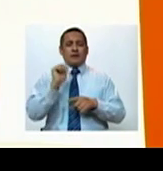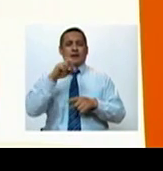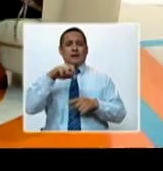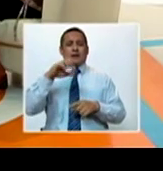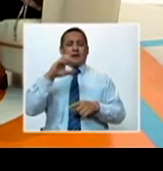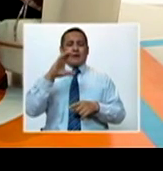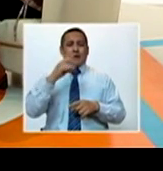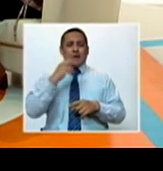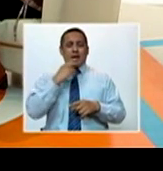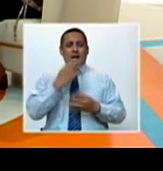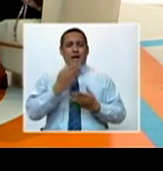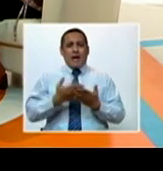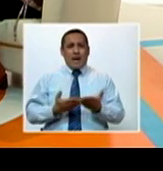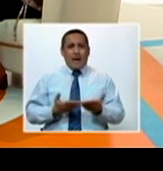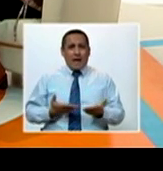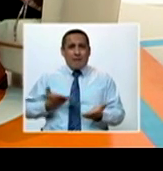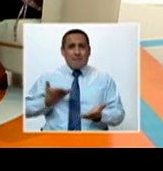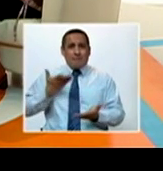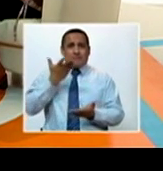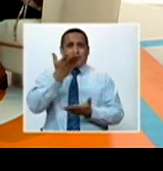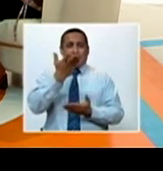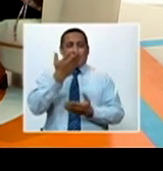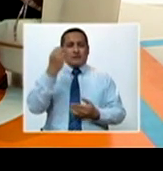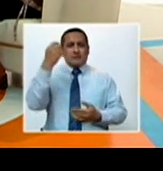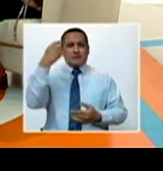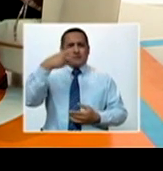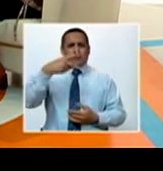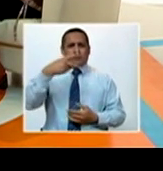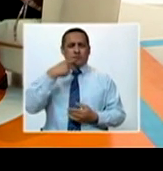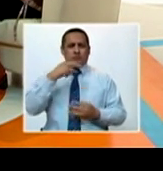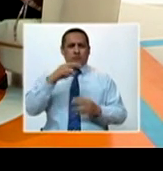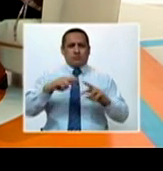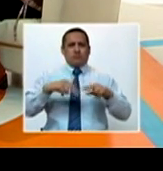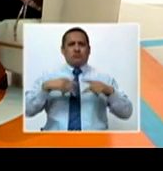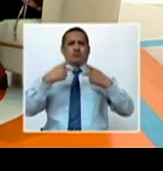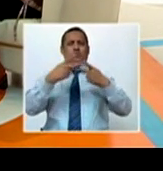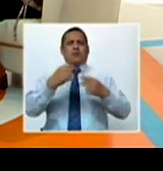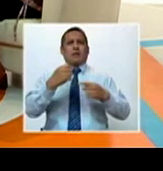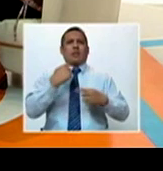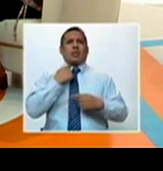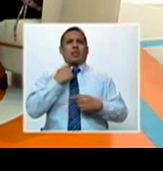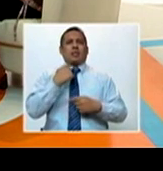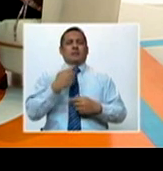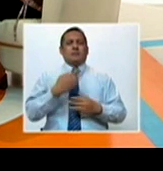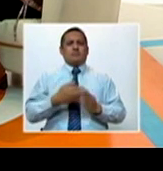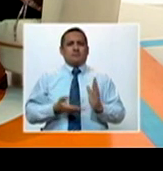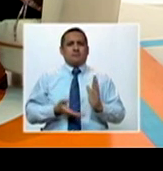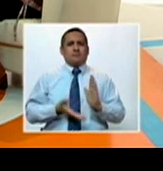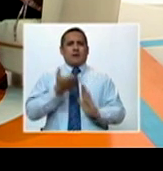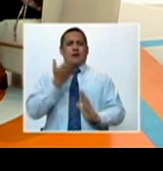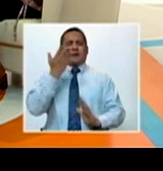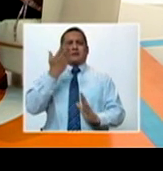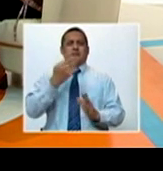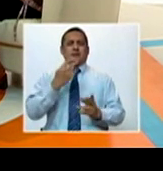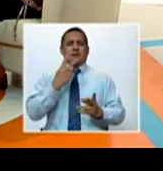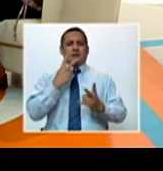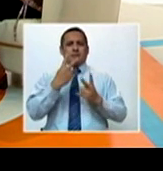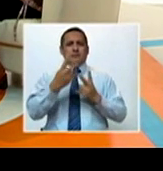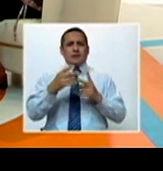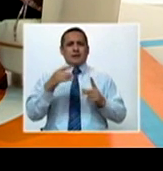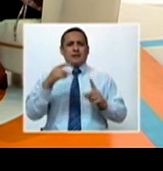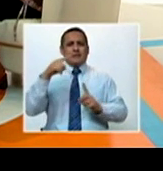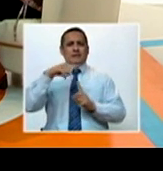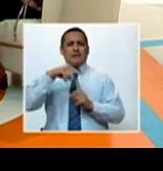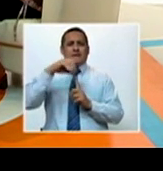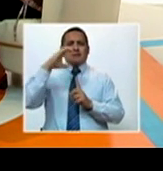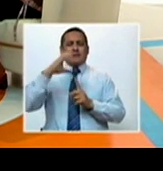apela y luego, en segunda instancia, le agravan la condena. Y entonces lo que ha hecho